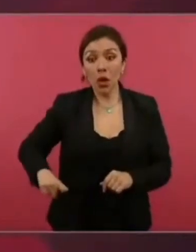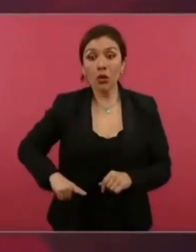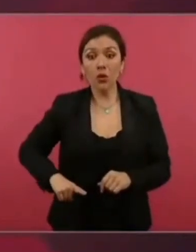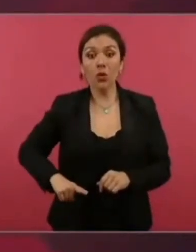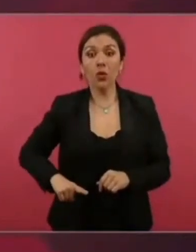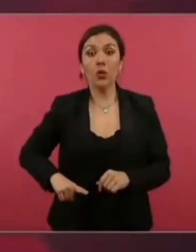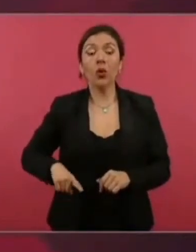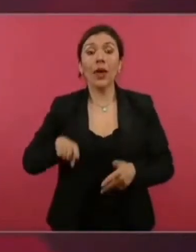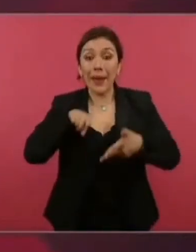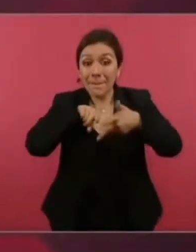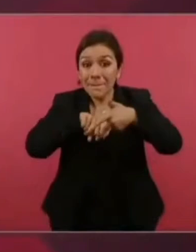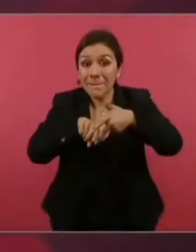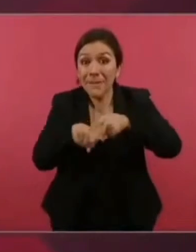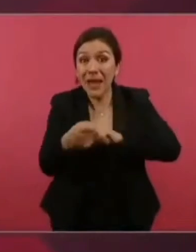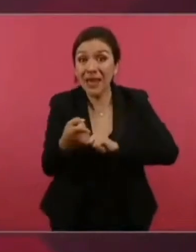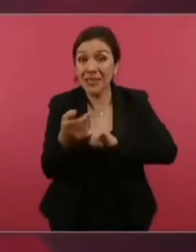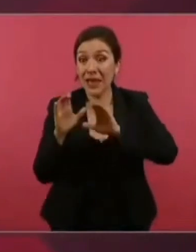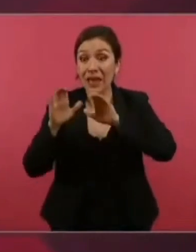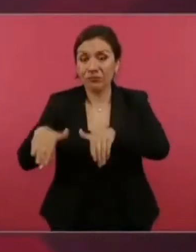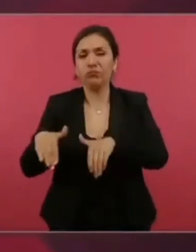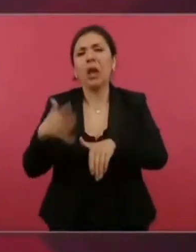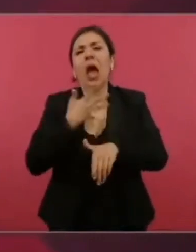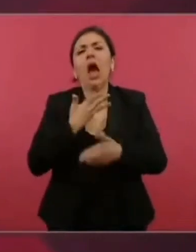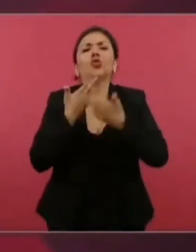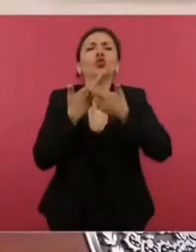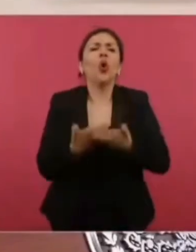que inicia, por ejemplo, tiene tiempo.